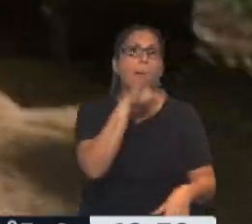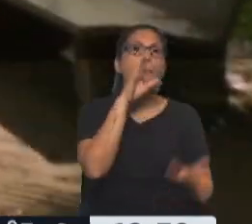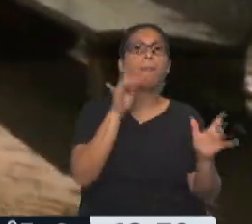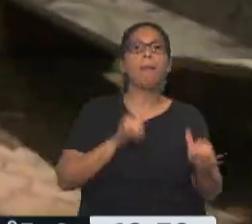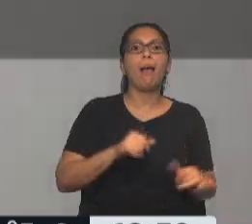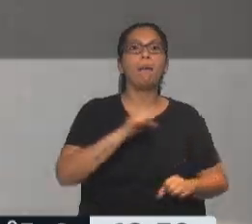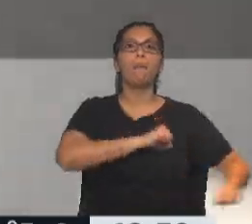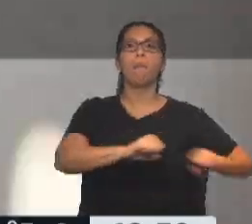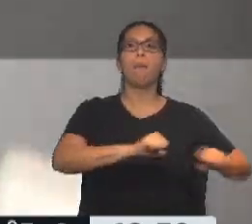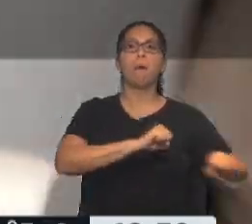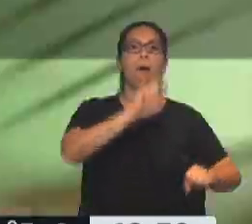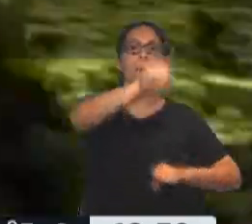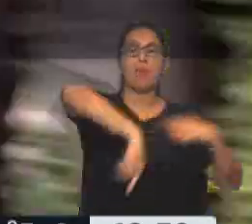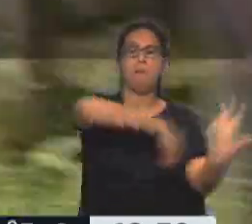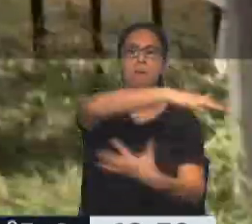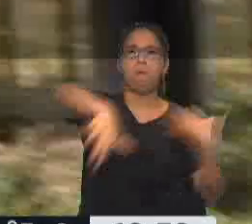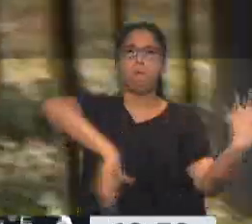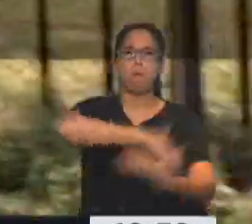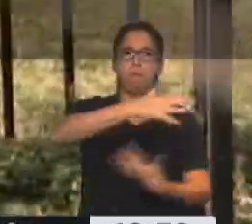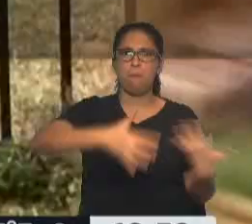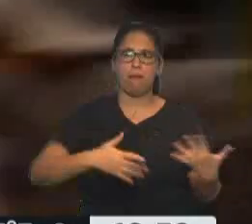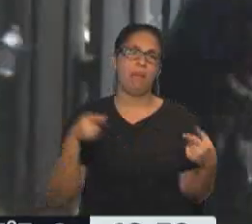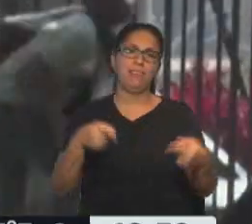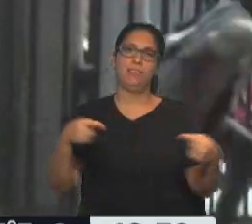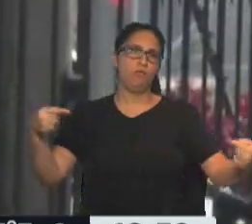rain terror against the people.